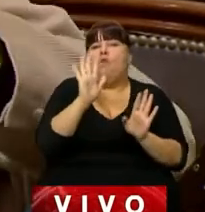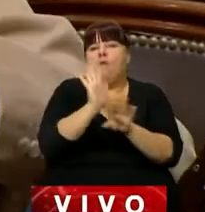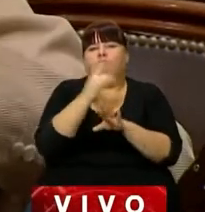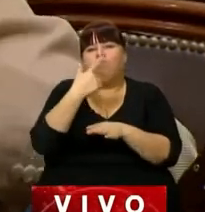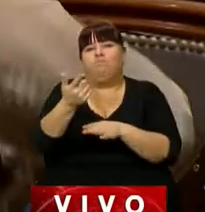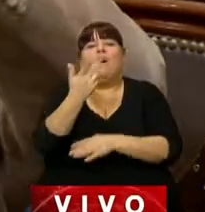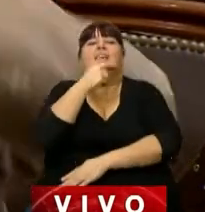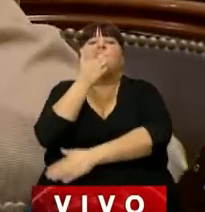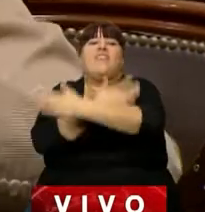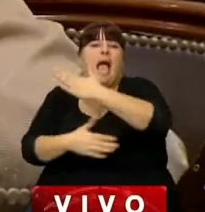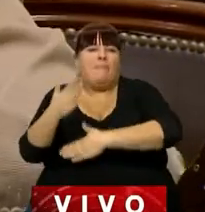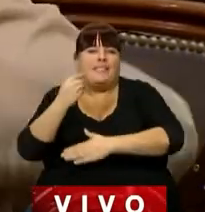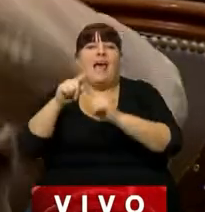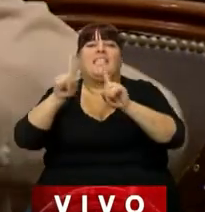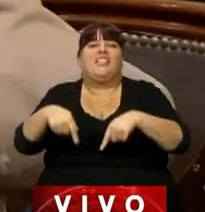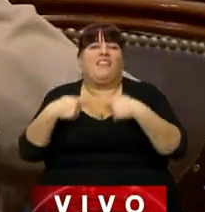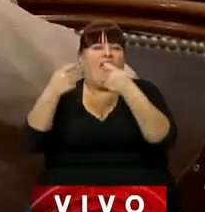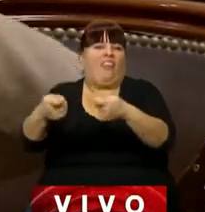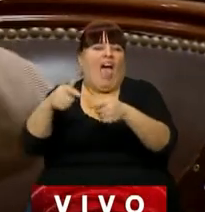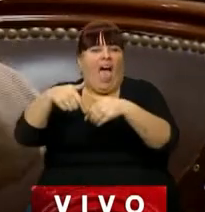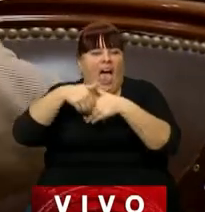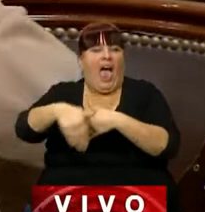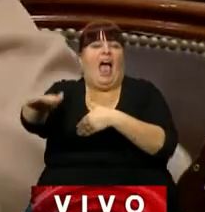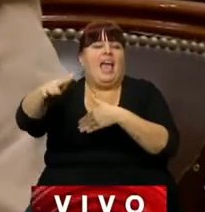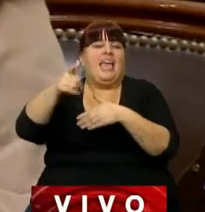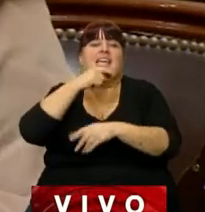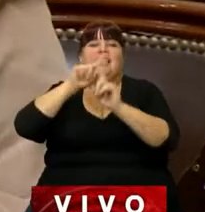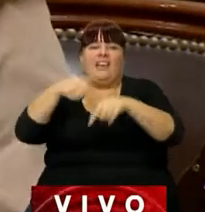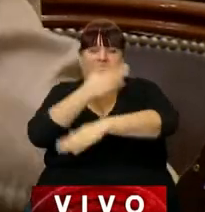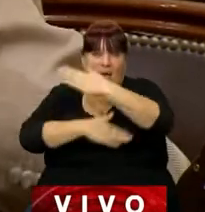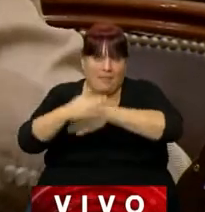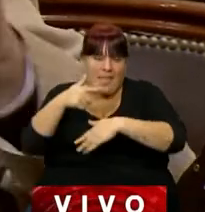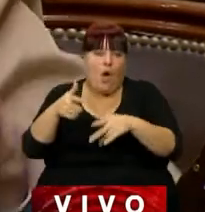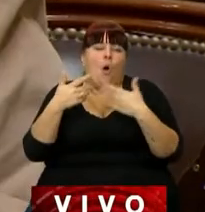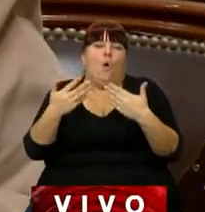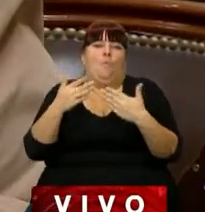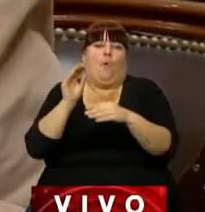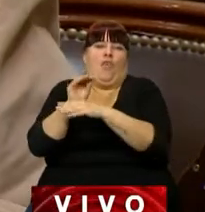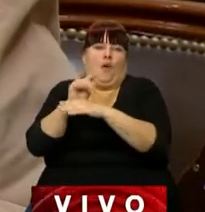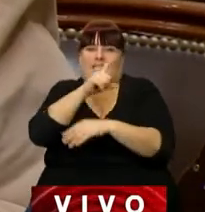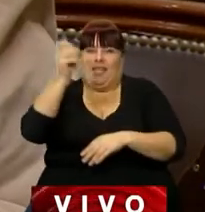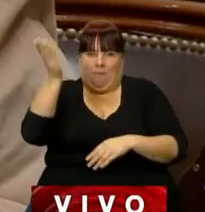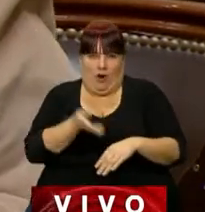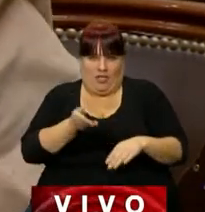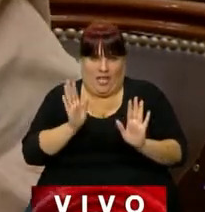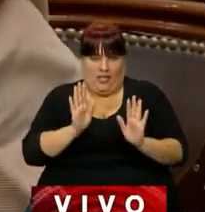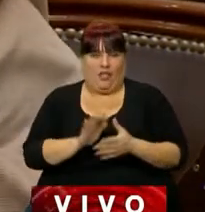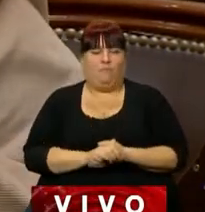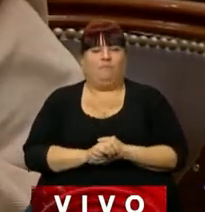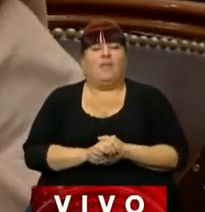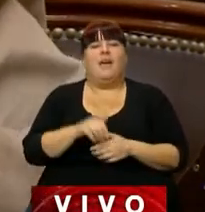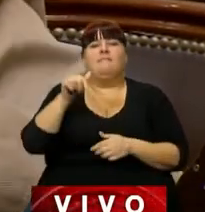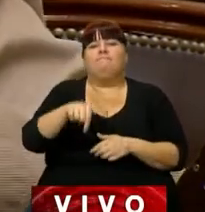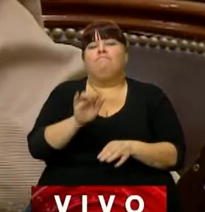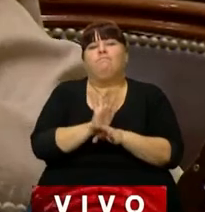podría ser una discapacidad dada por un certificado y a partir de ahí empieza una posibilidad de cobertura al 100%, acá